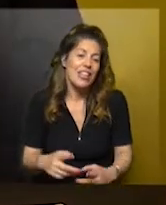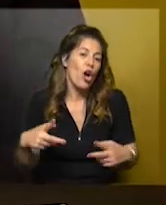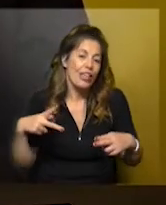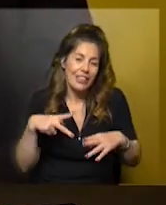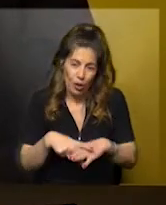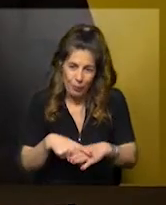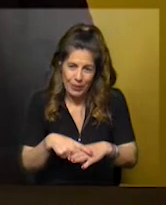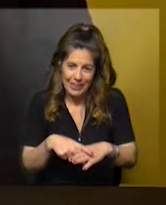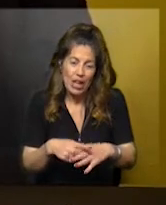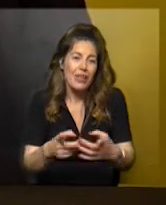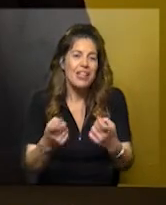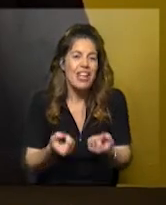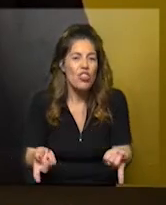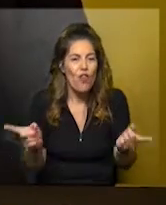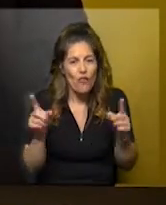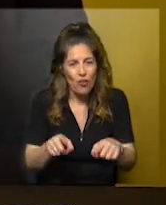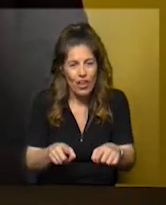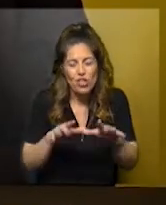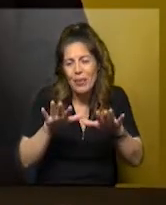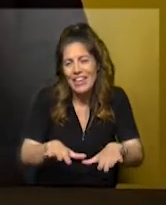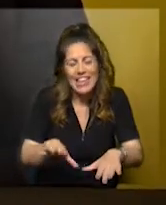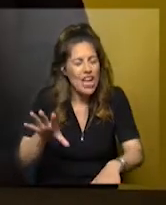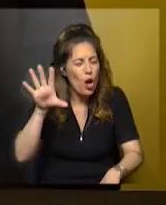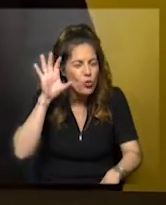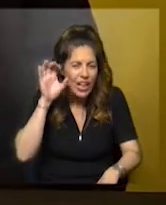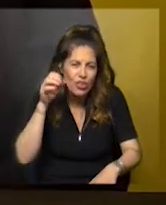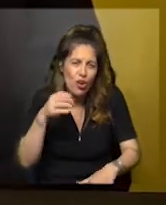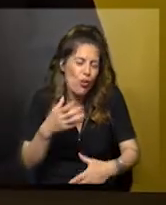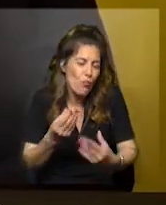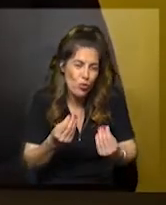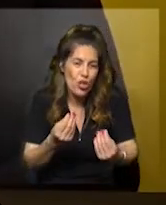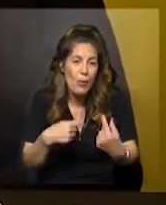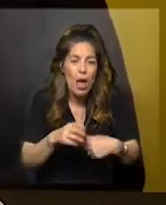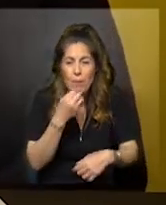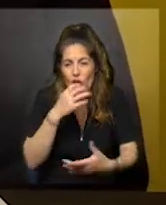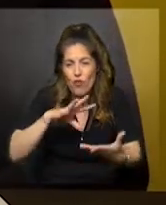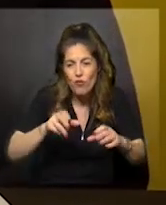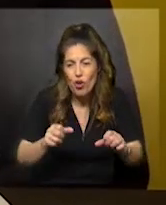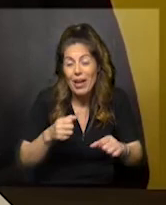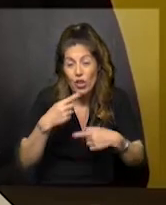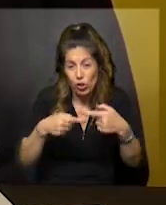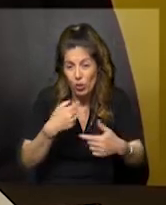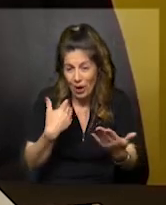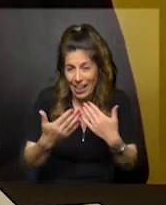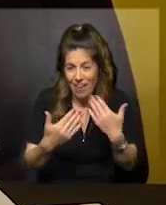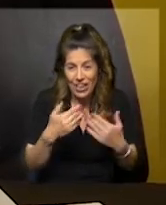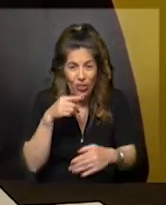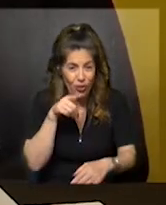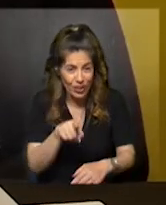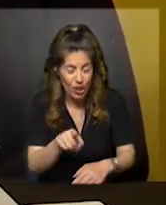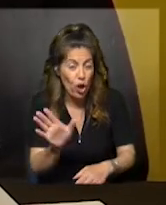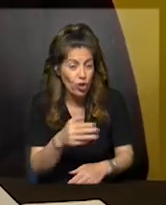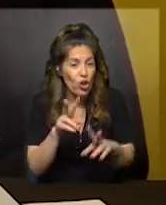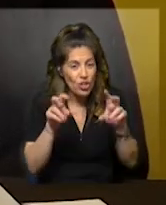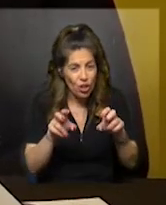está necesitando volver a piso yo me quedaría escuchándote un montón pero me parece que la mejor manera de seguir conversando con Elvira y con todos estos